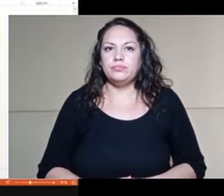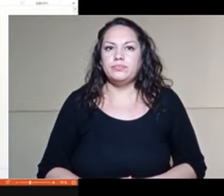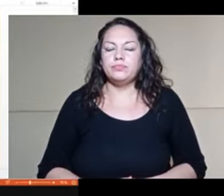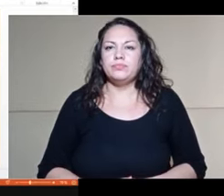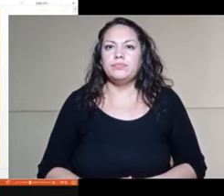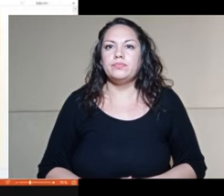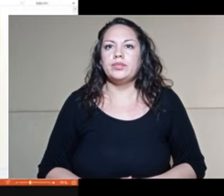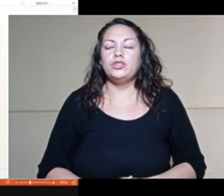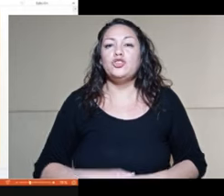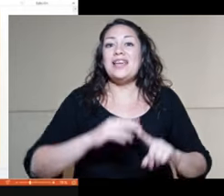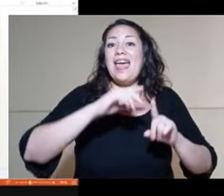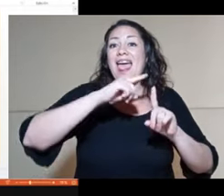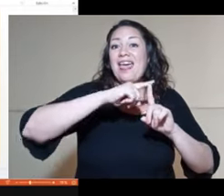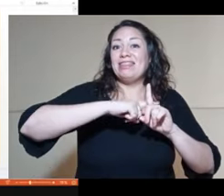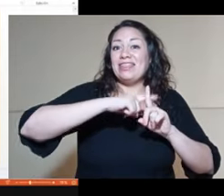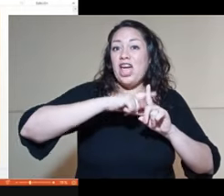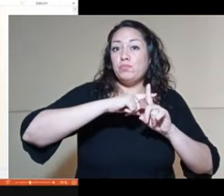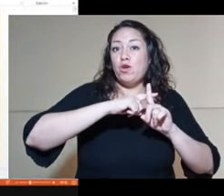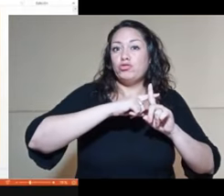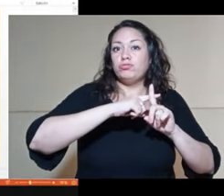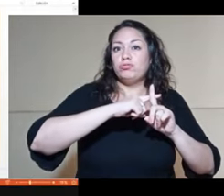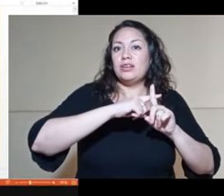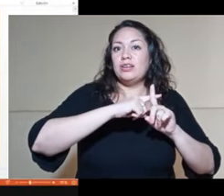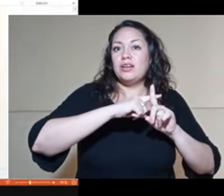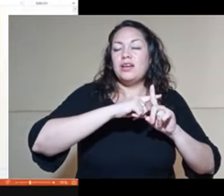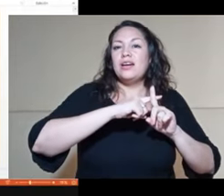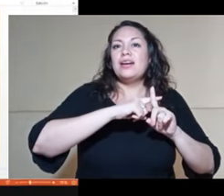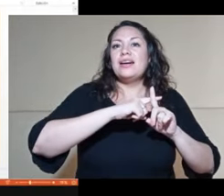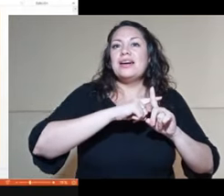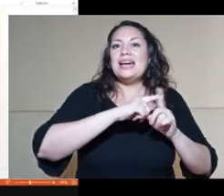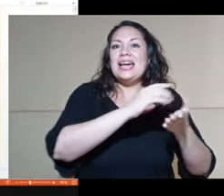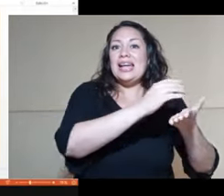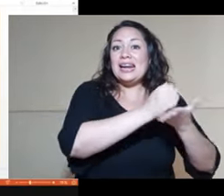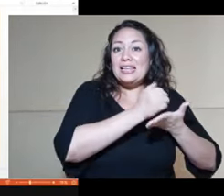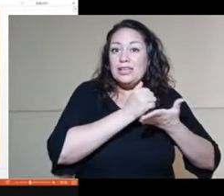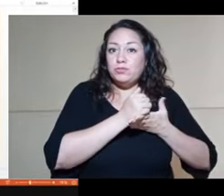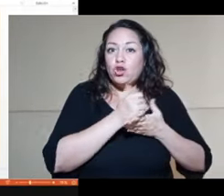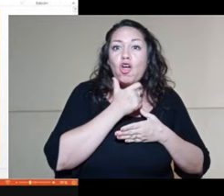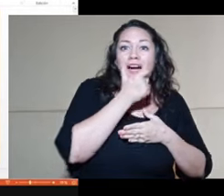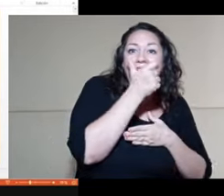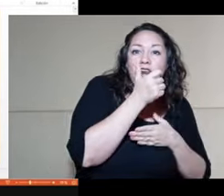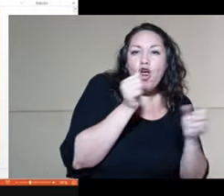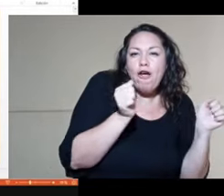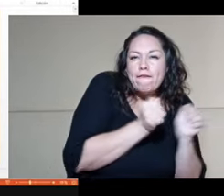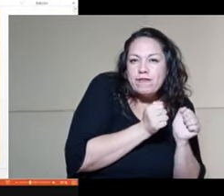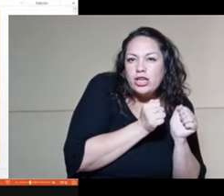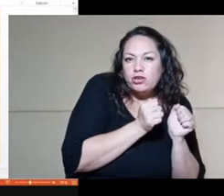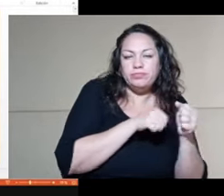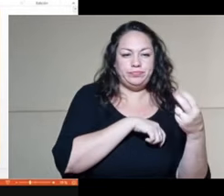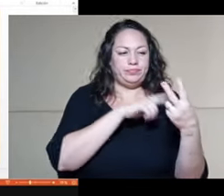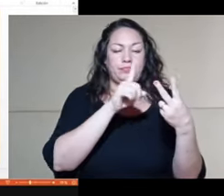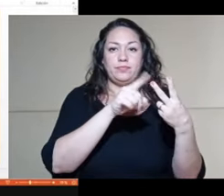en el Power. Bien, entonces vamos a tener los termorreceptores que son para la temperatura, ¿no es cierto?, dolor o frío,